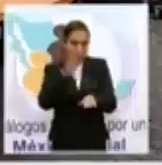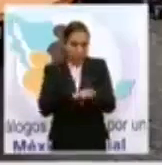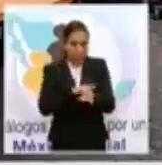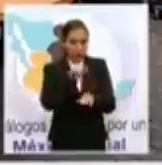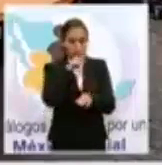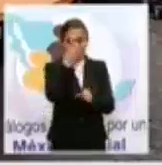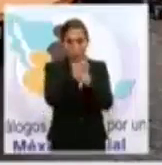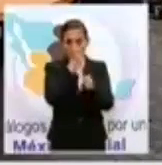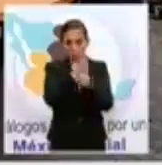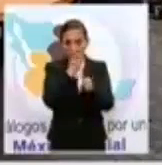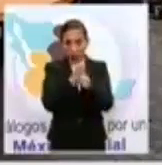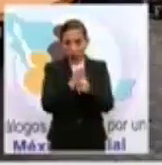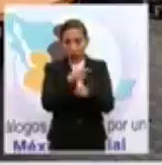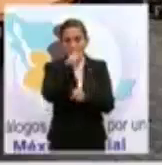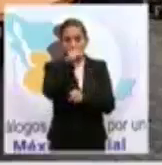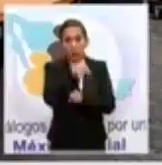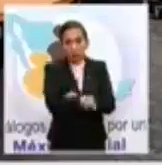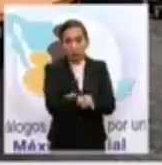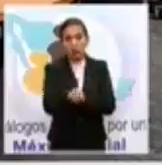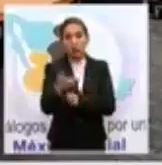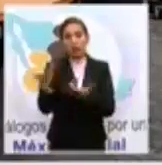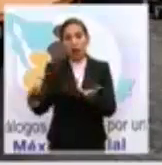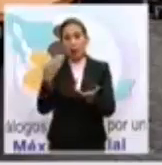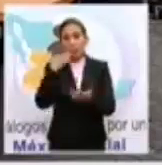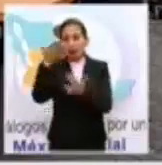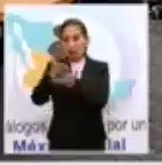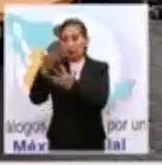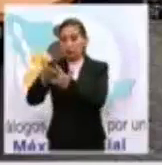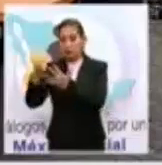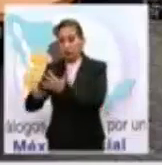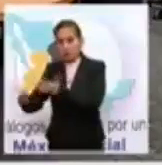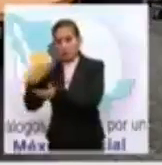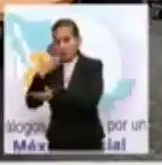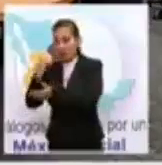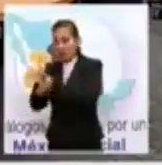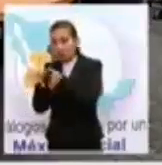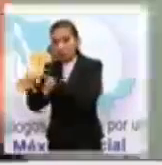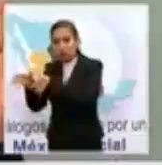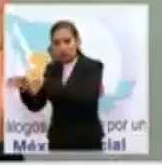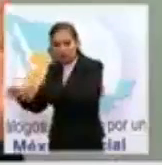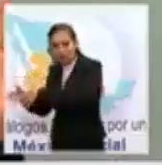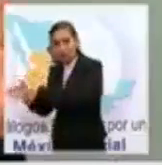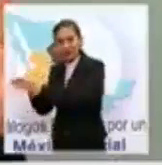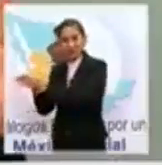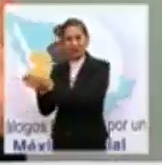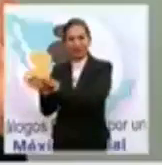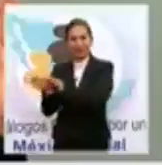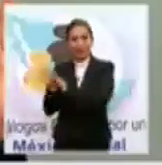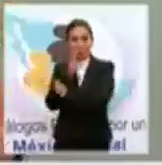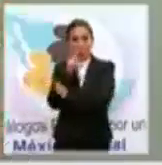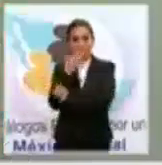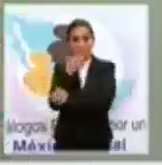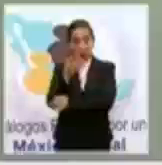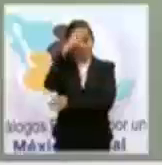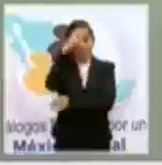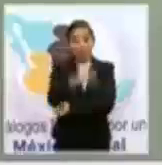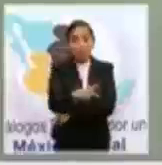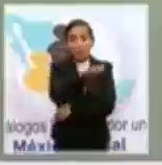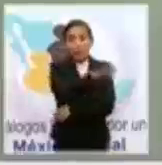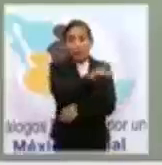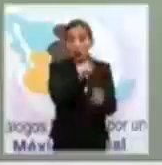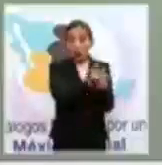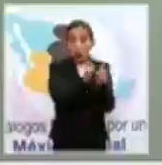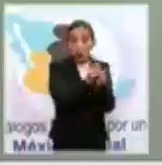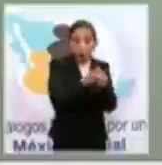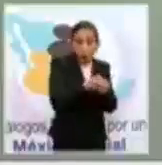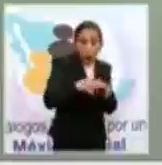más democrático, primero porque el activo está mucho mejor repartido que la cuenta de banco, infinitamente mejor. En México es el